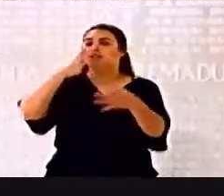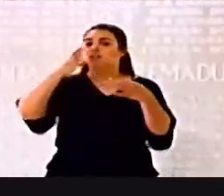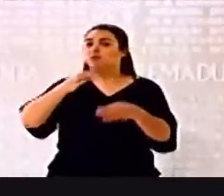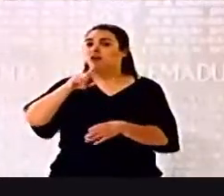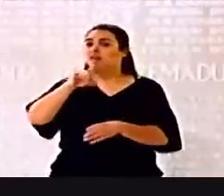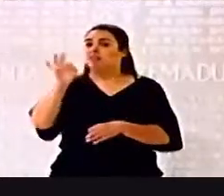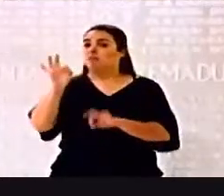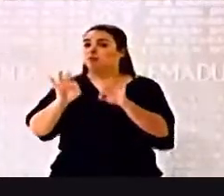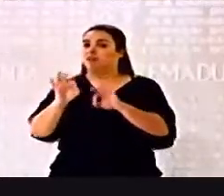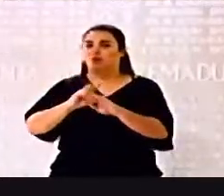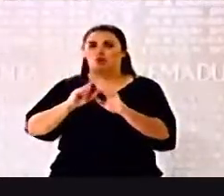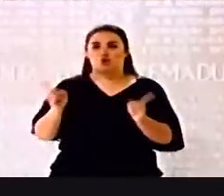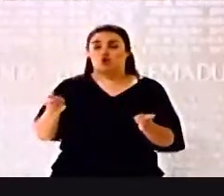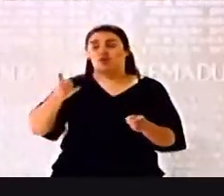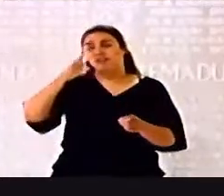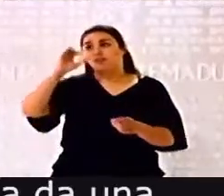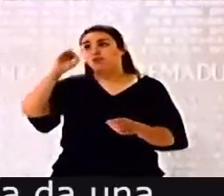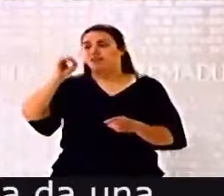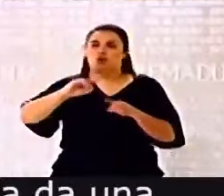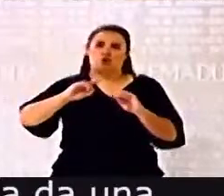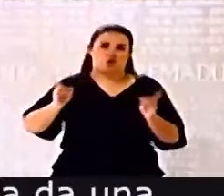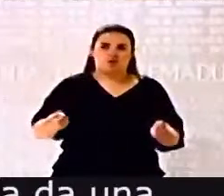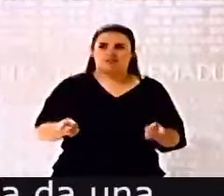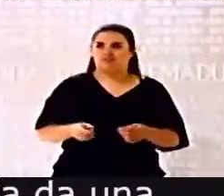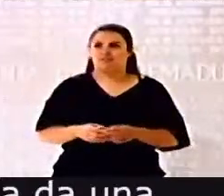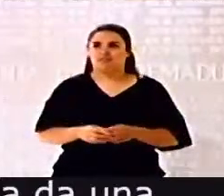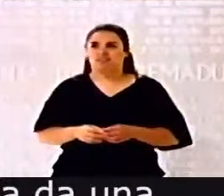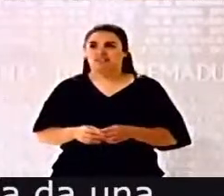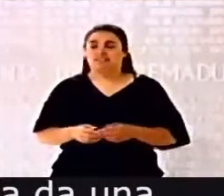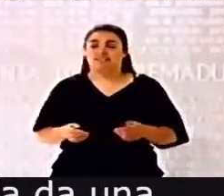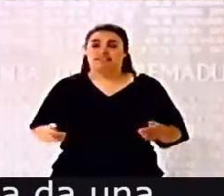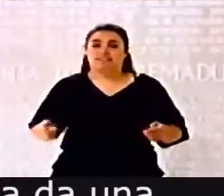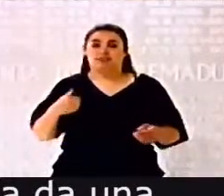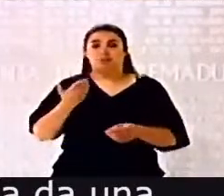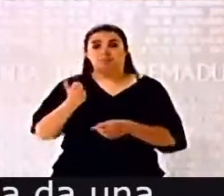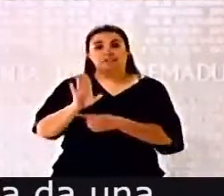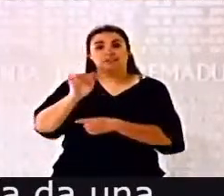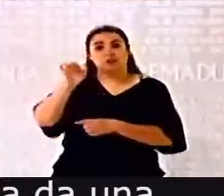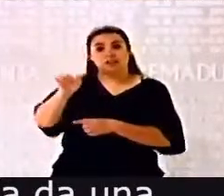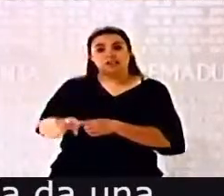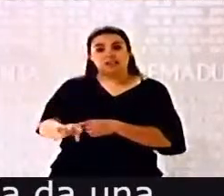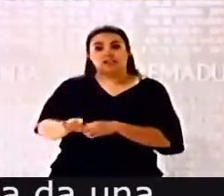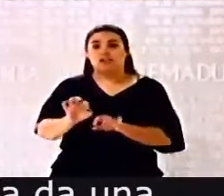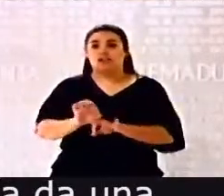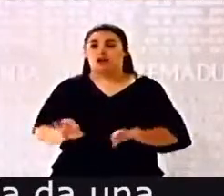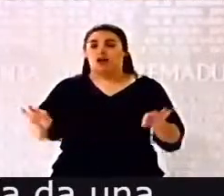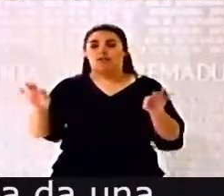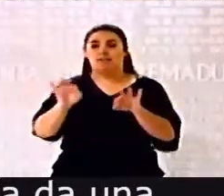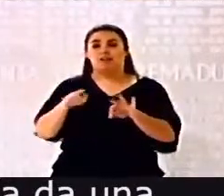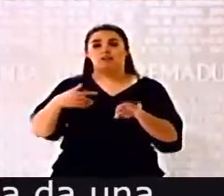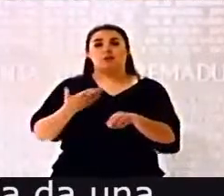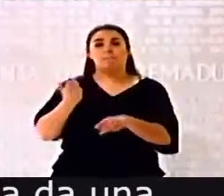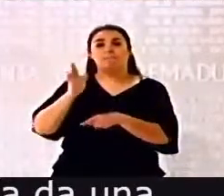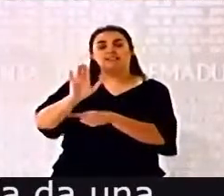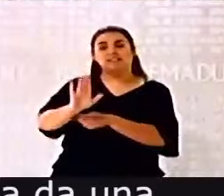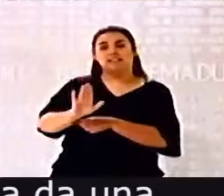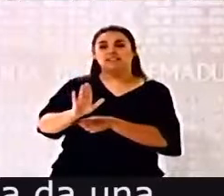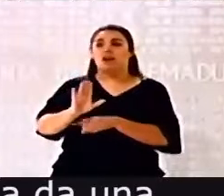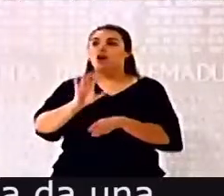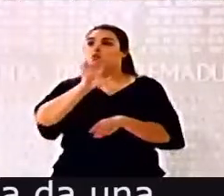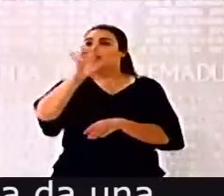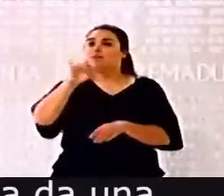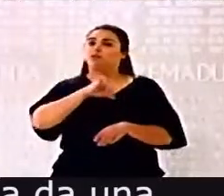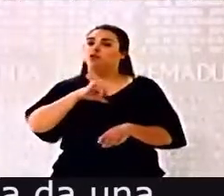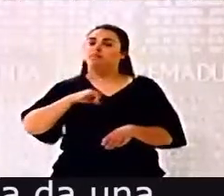100% y el riesgo cero. No, ninguna. Ninguna de las que le he presentado yo aquí, ni ninguna de las que le presenten en ninguna comunidad